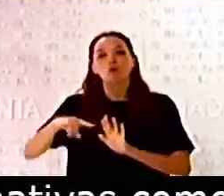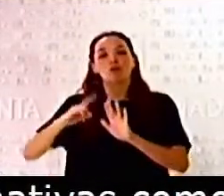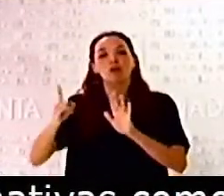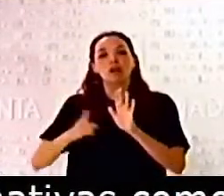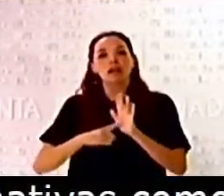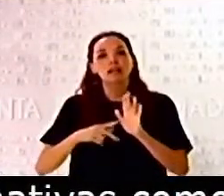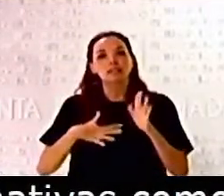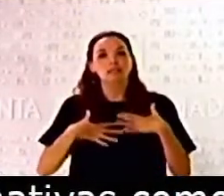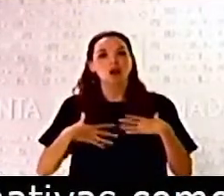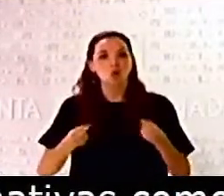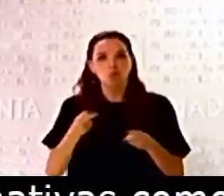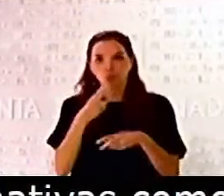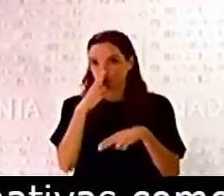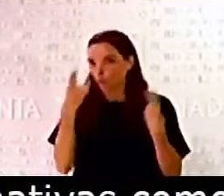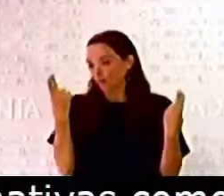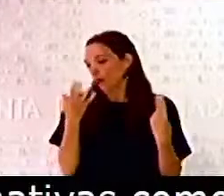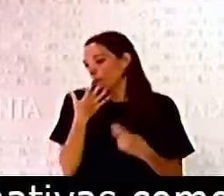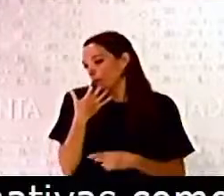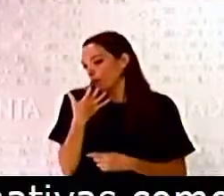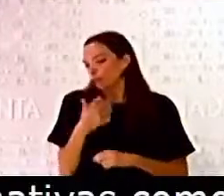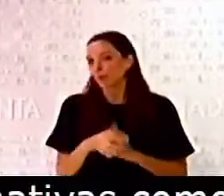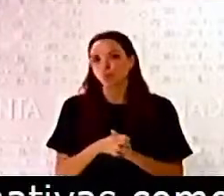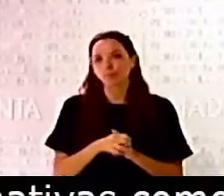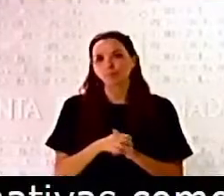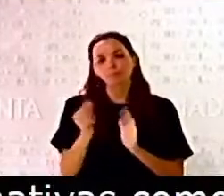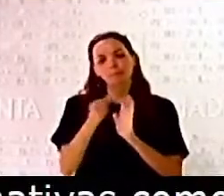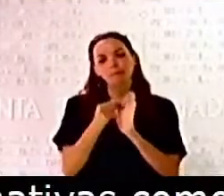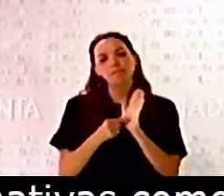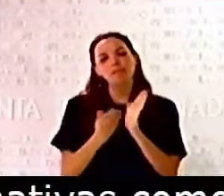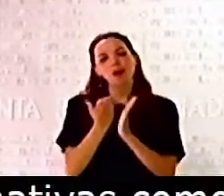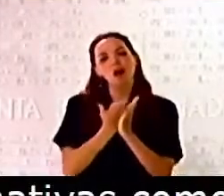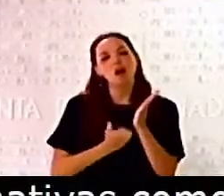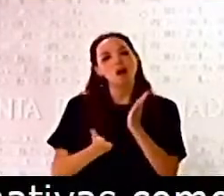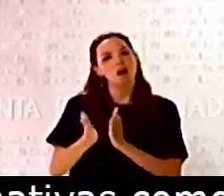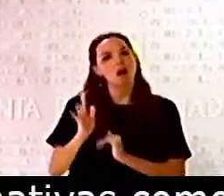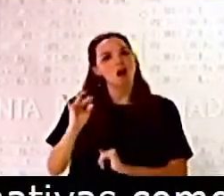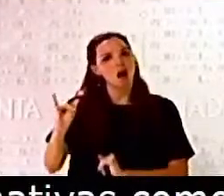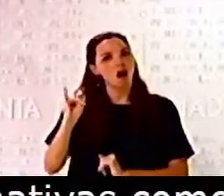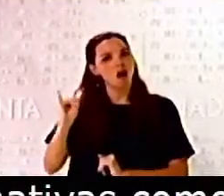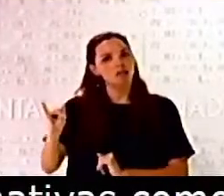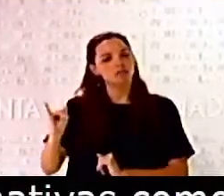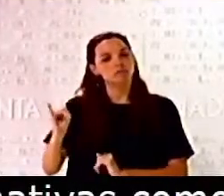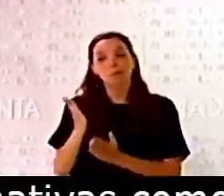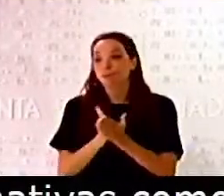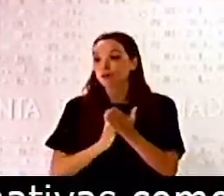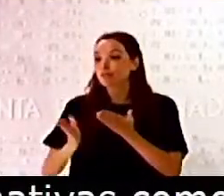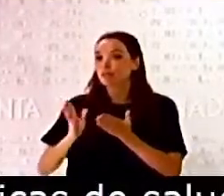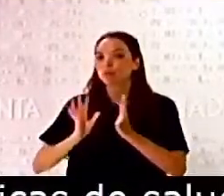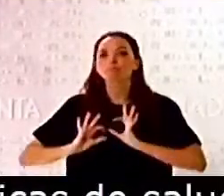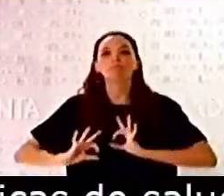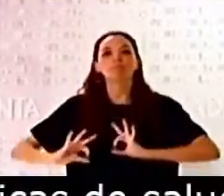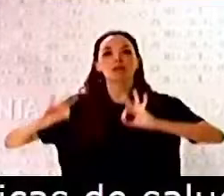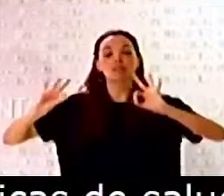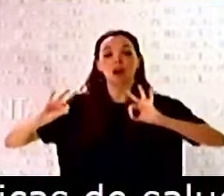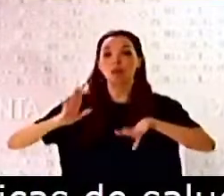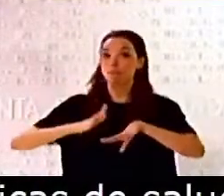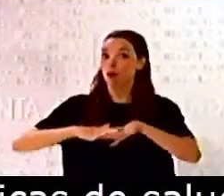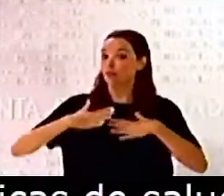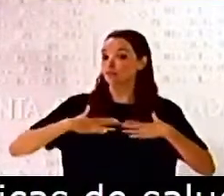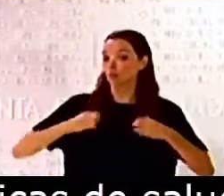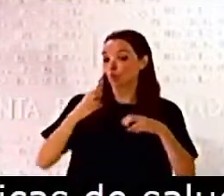pública, que nos permiten tomar medidas adicionales, medidas excepcionales en materia de salud